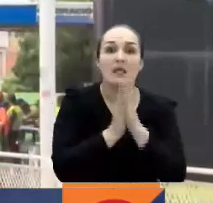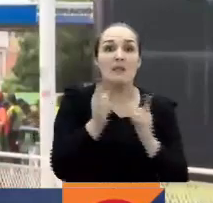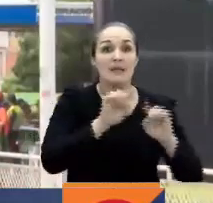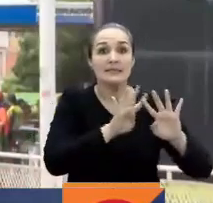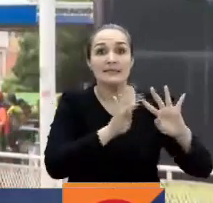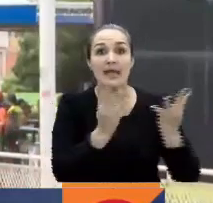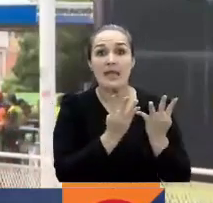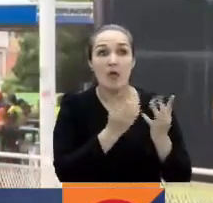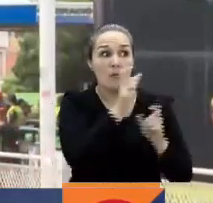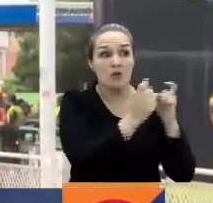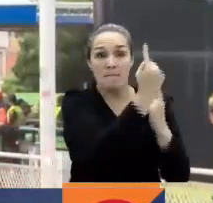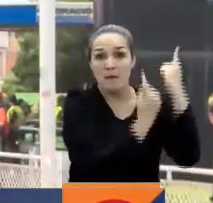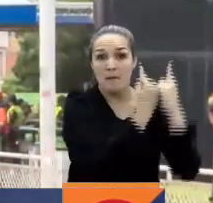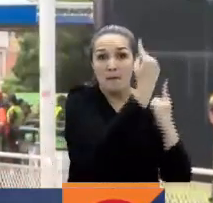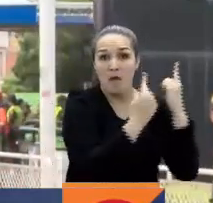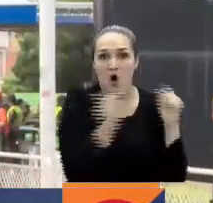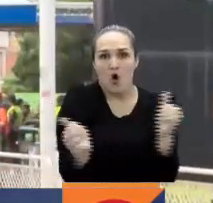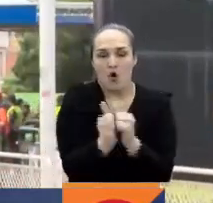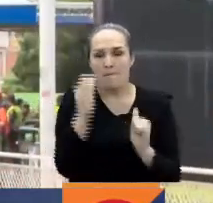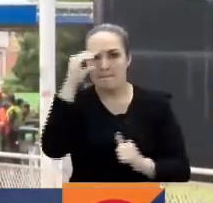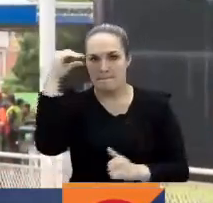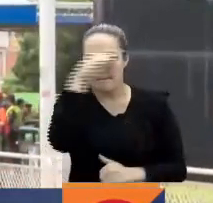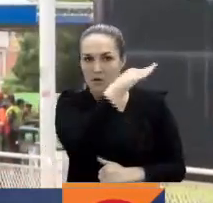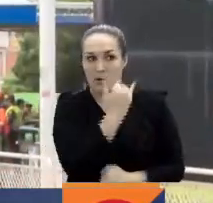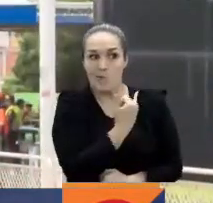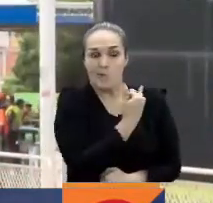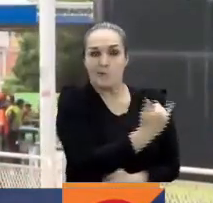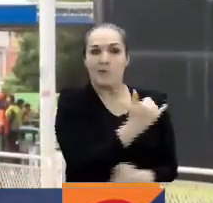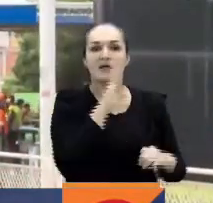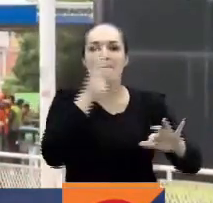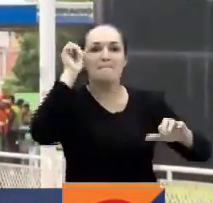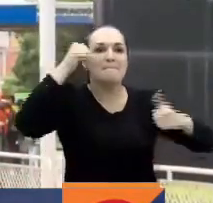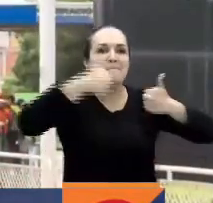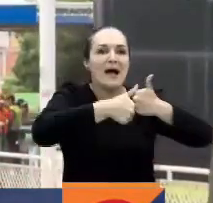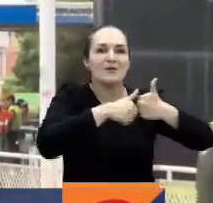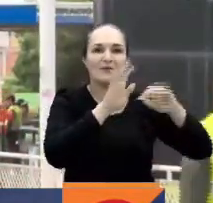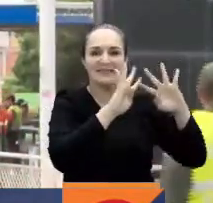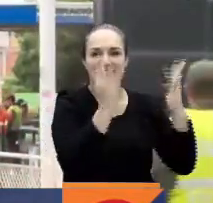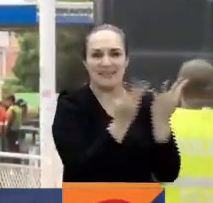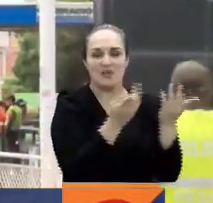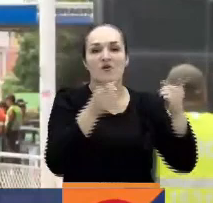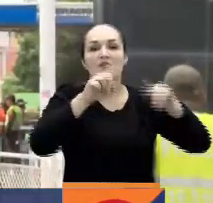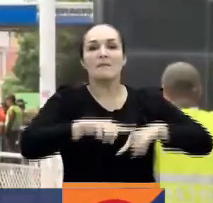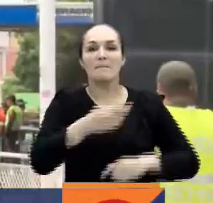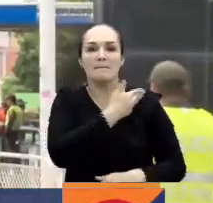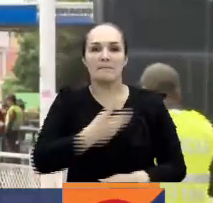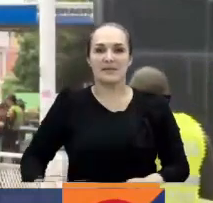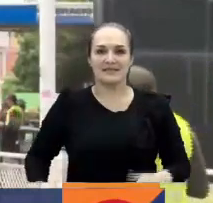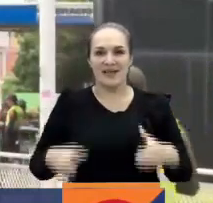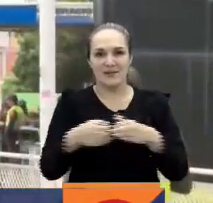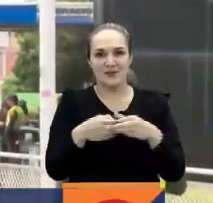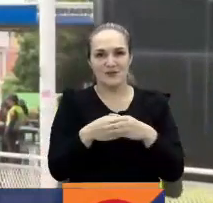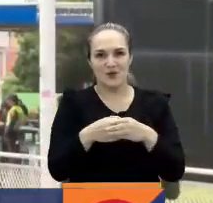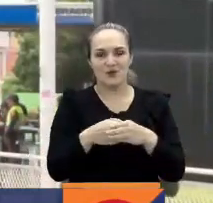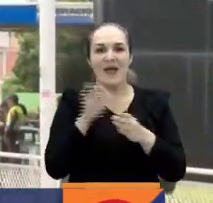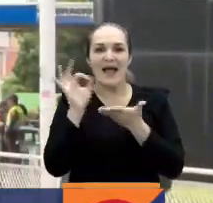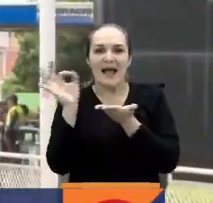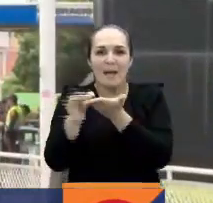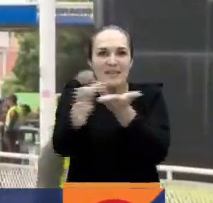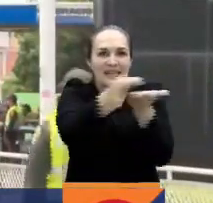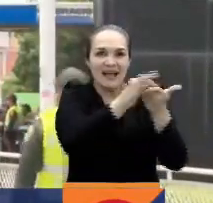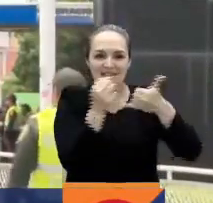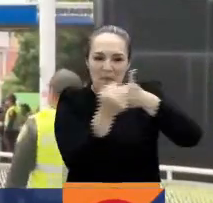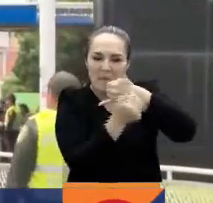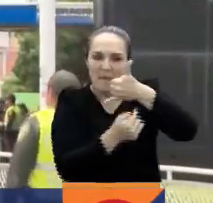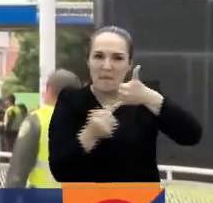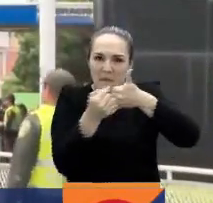acompañan al presidente Gustavo Petro a esta hora, senadores del Pacto Histórico, el presidente de Asocapitales también aquí